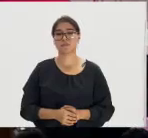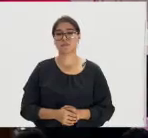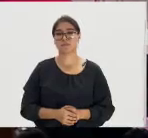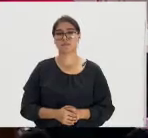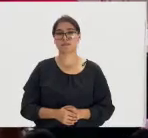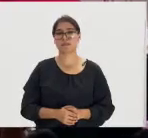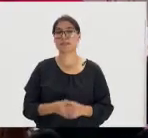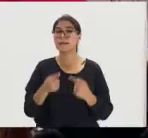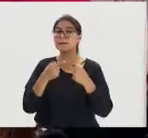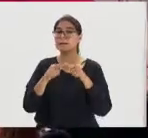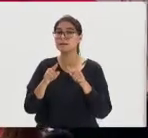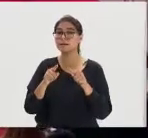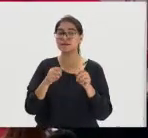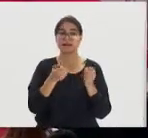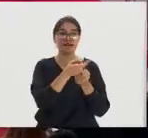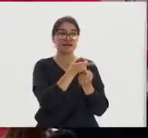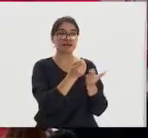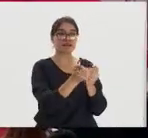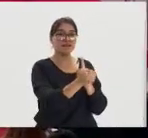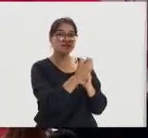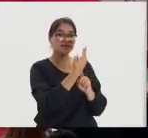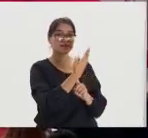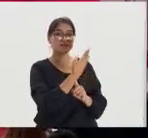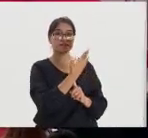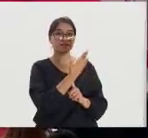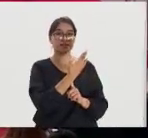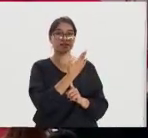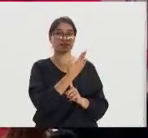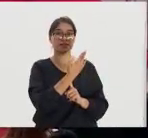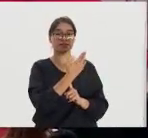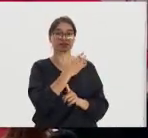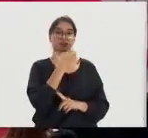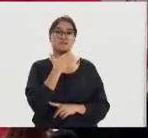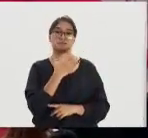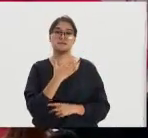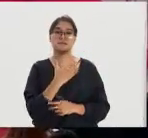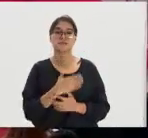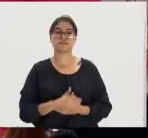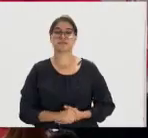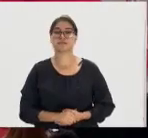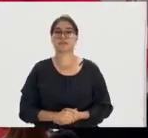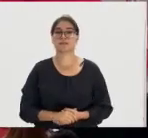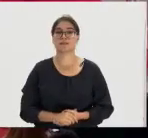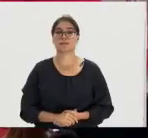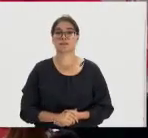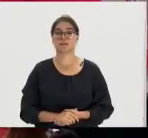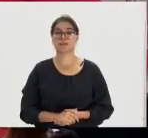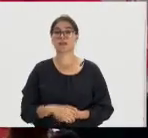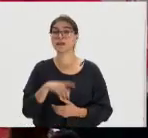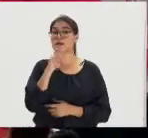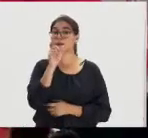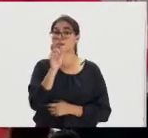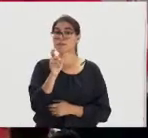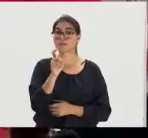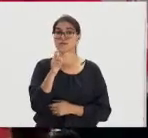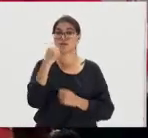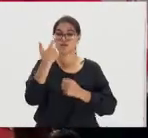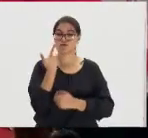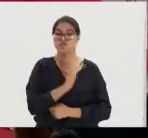no vamos a ser tentados, pero vamos a pasar la tentación. En pocas palabras, tienes que estar fortalecido en el